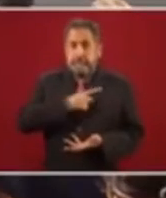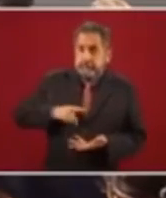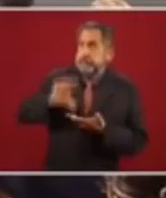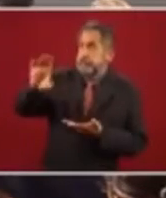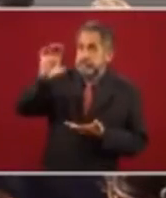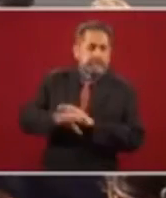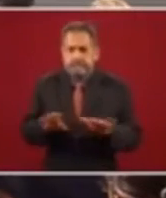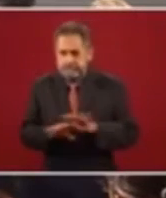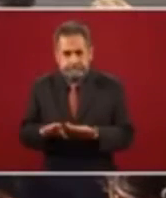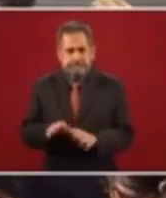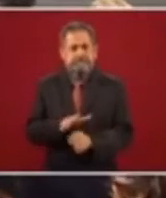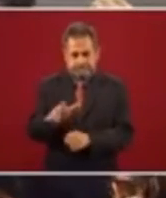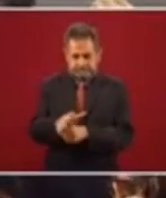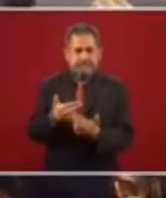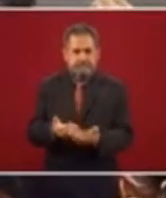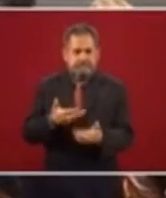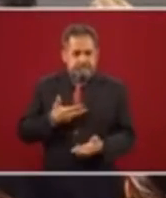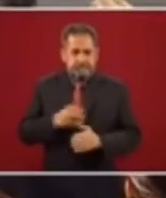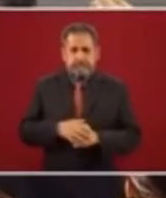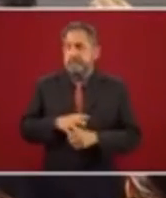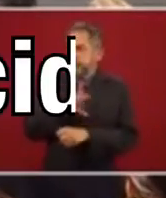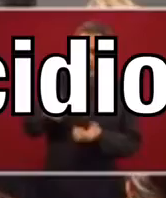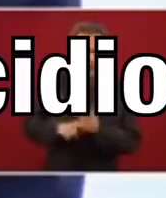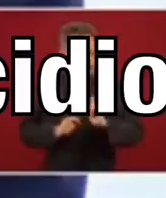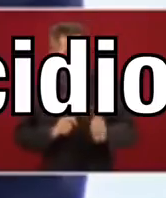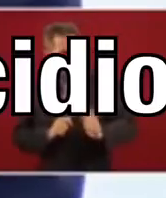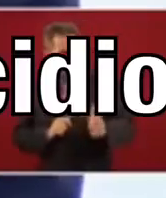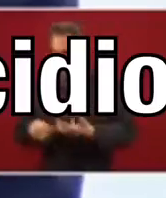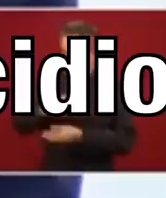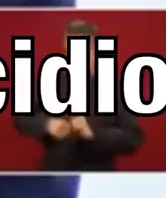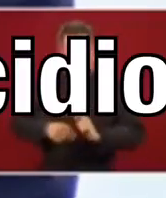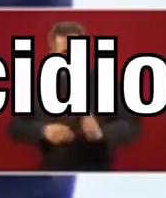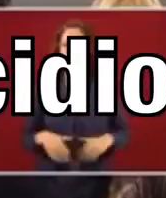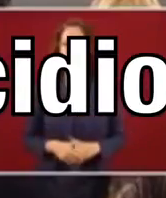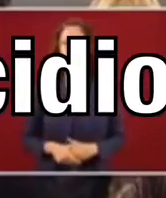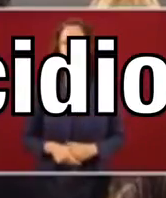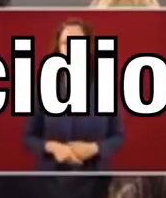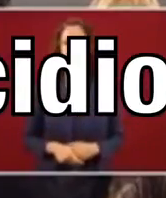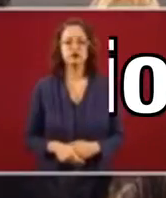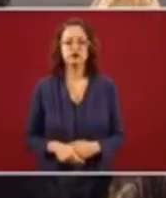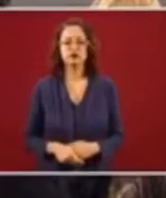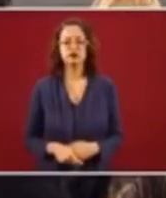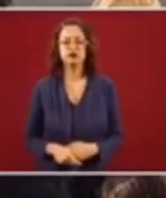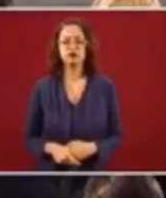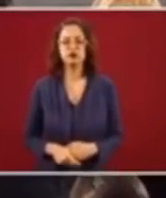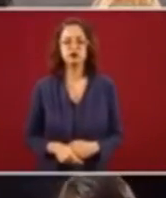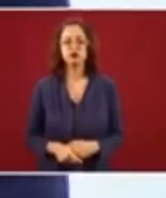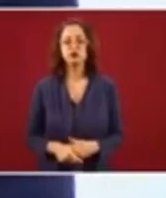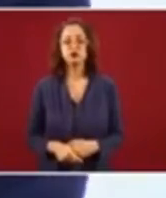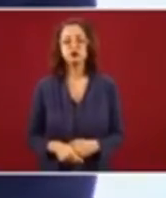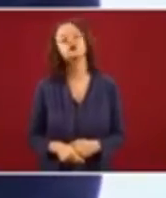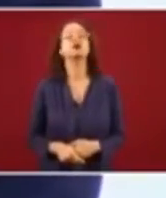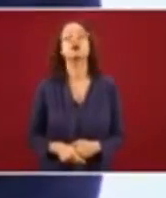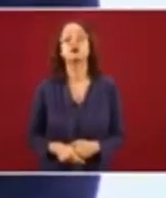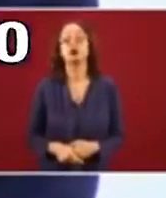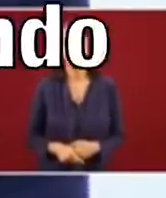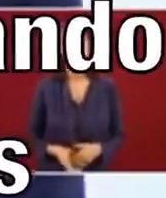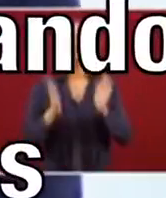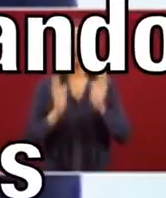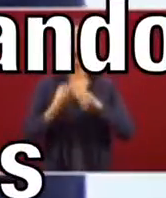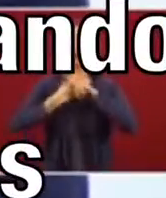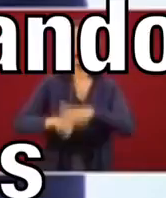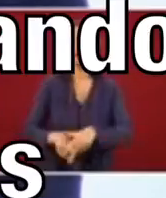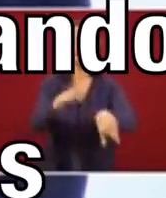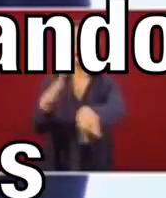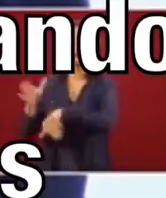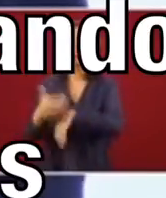deuda. Se va a financiar con presupuesto público. Ya tenemos las bases, se abre